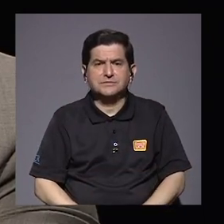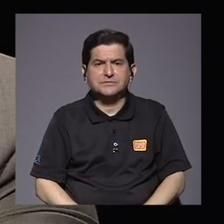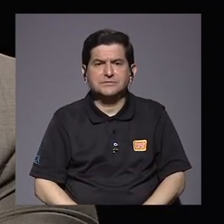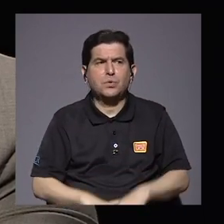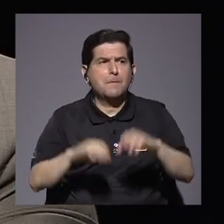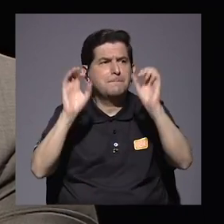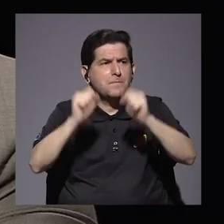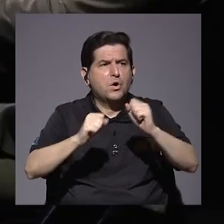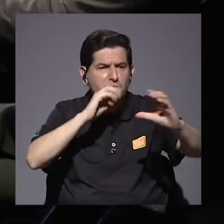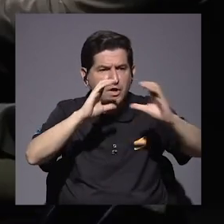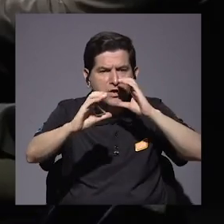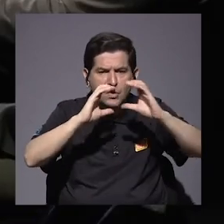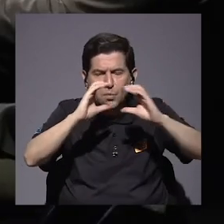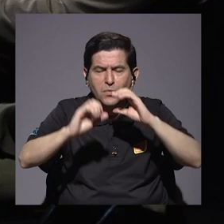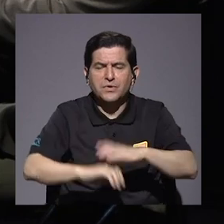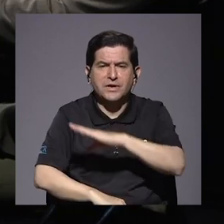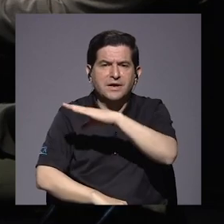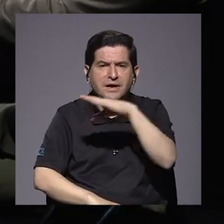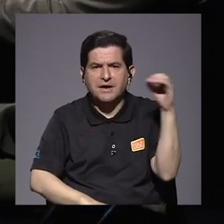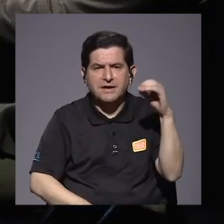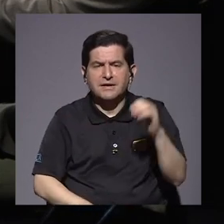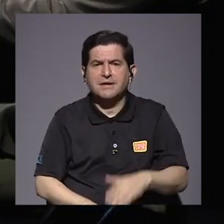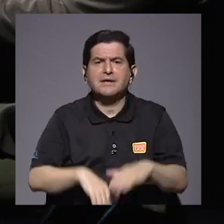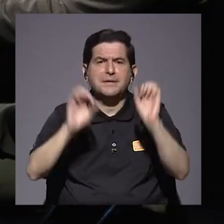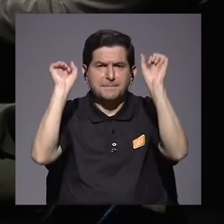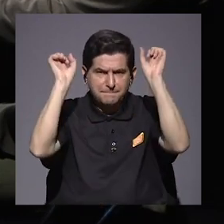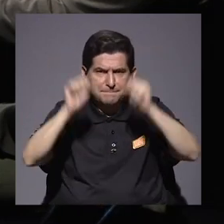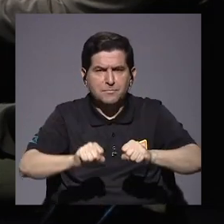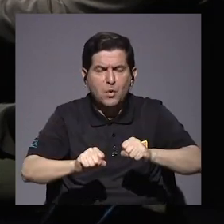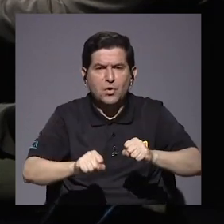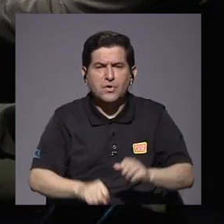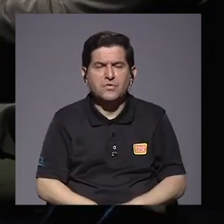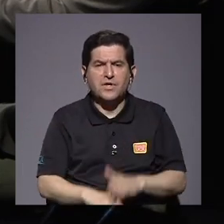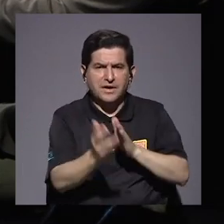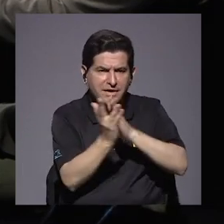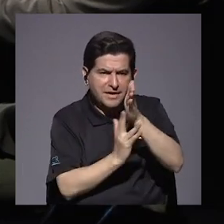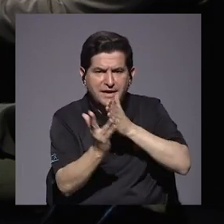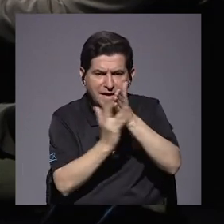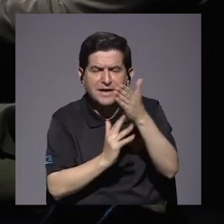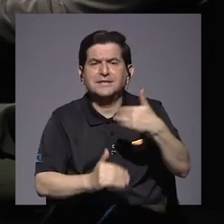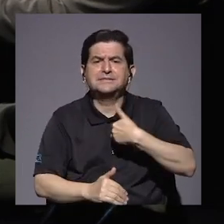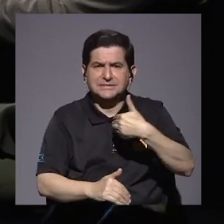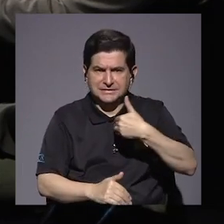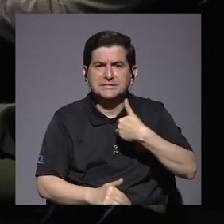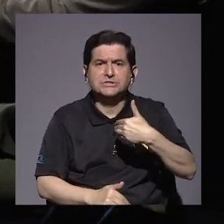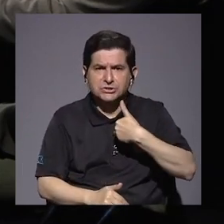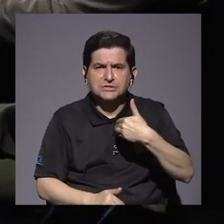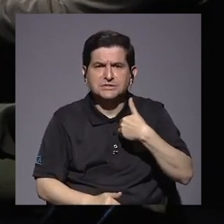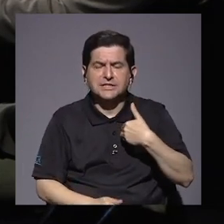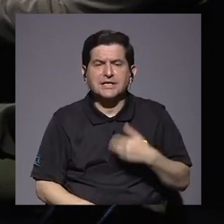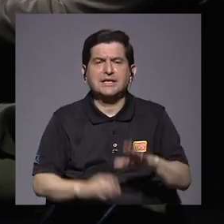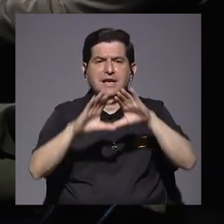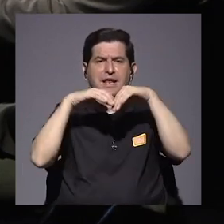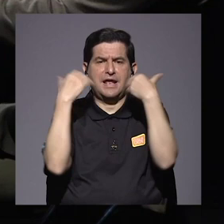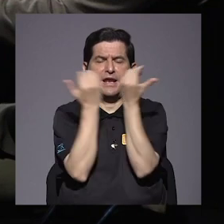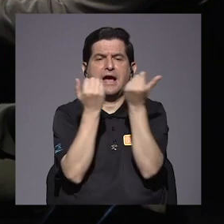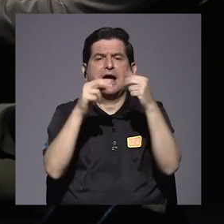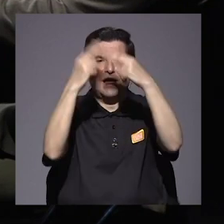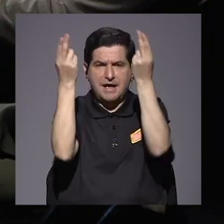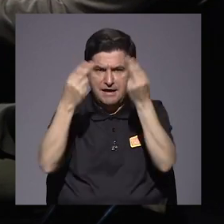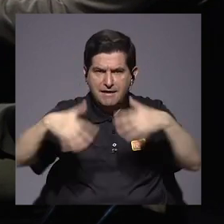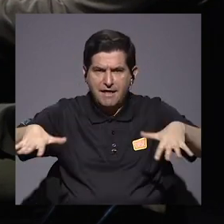para poder cursar y comunicarse y llevar efectivamente acceder a las clases